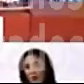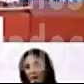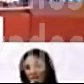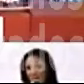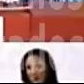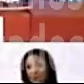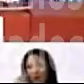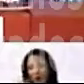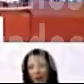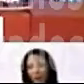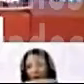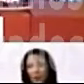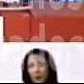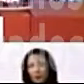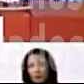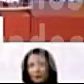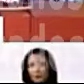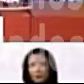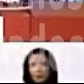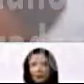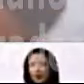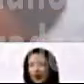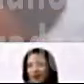Un odio sin ninguna razón,